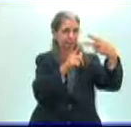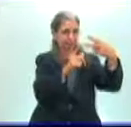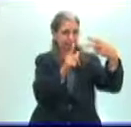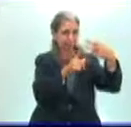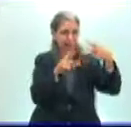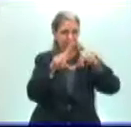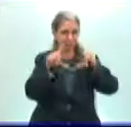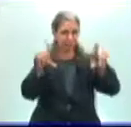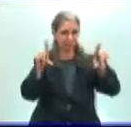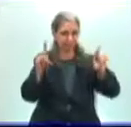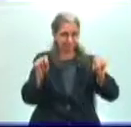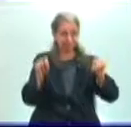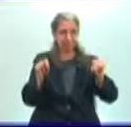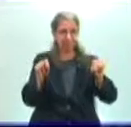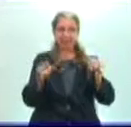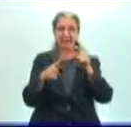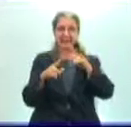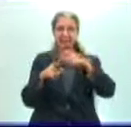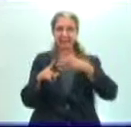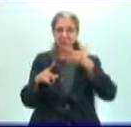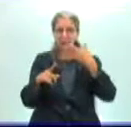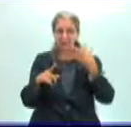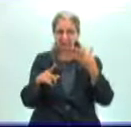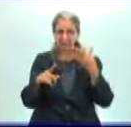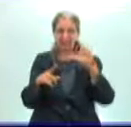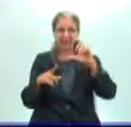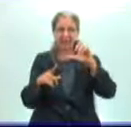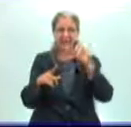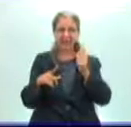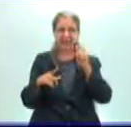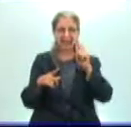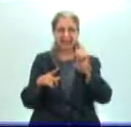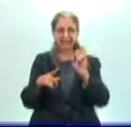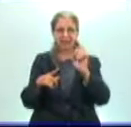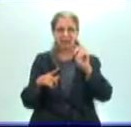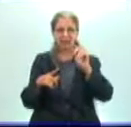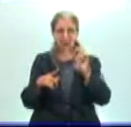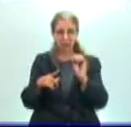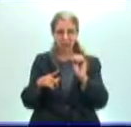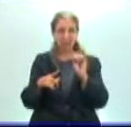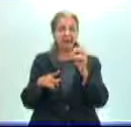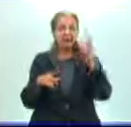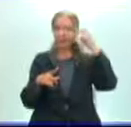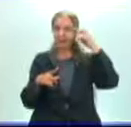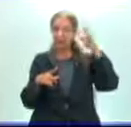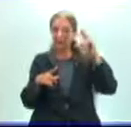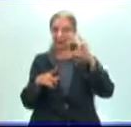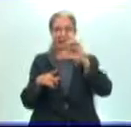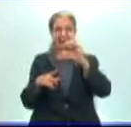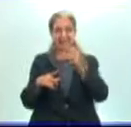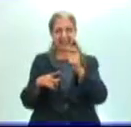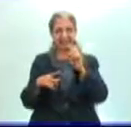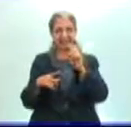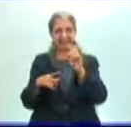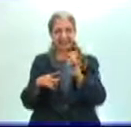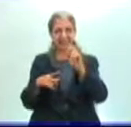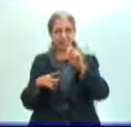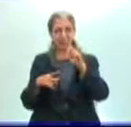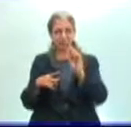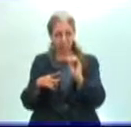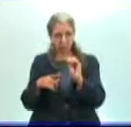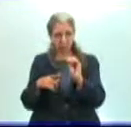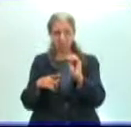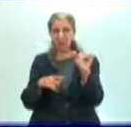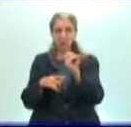texto. Anota solo en qué página te aparece. Recuerda que en los encuentros que vamos a estar realizando